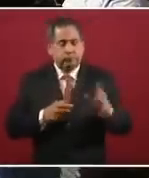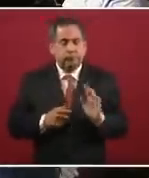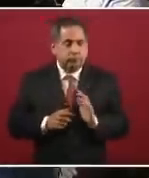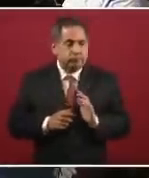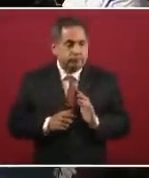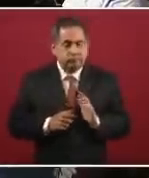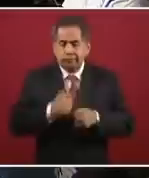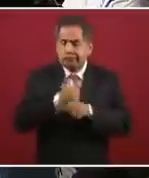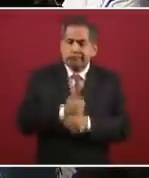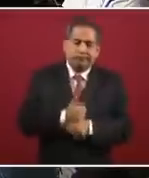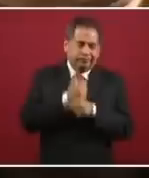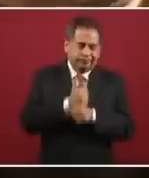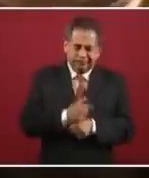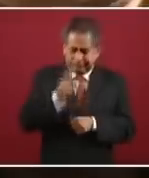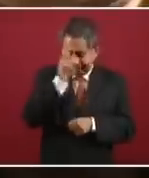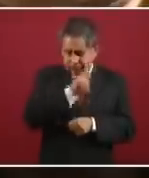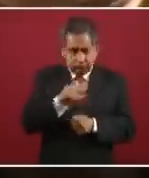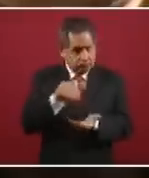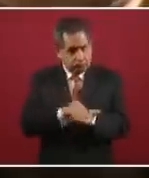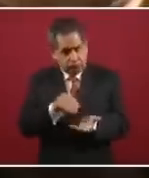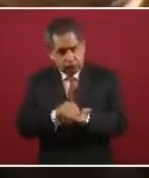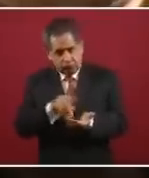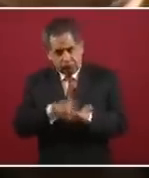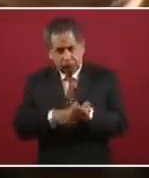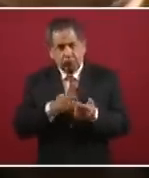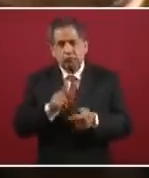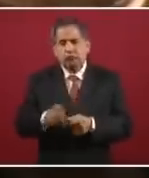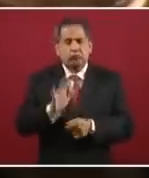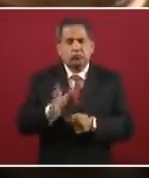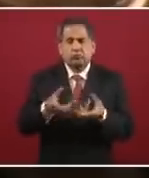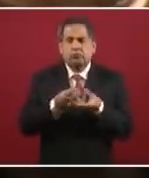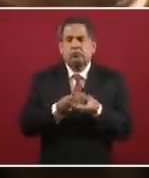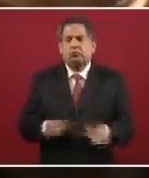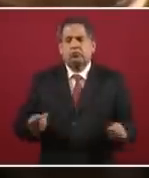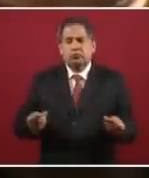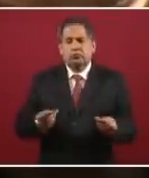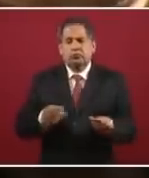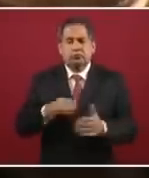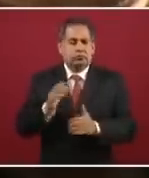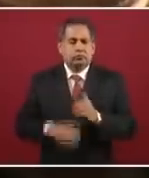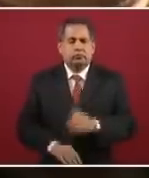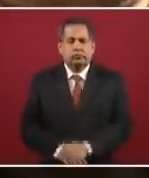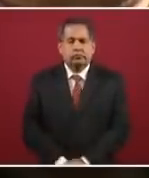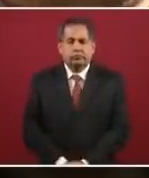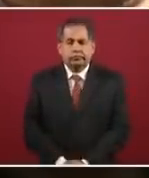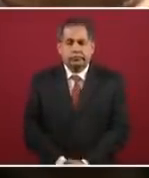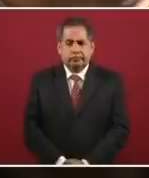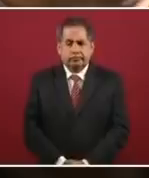condiciones infrahumanas, ¿continúa esta situación o ya se anuló completamente?